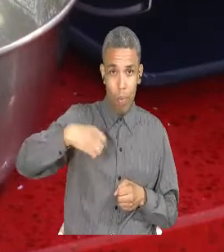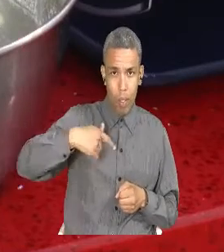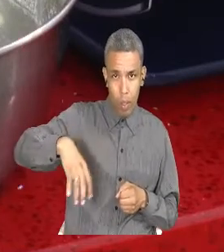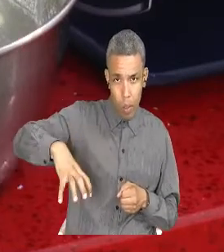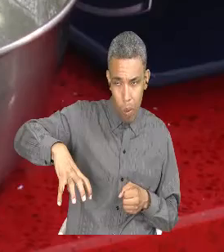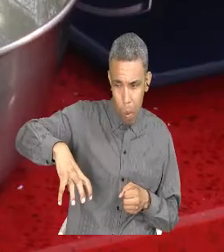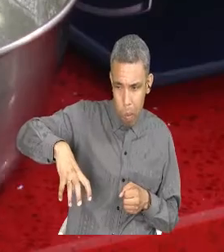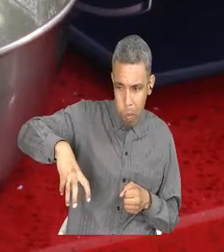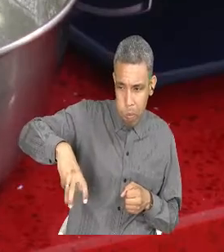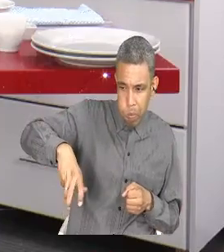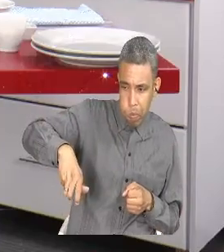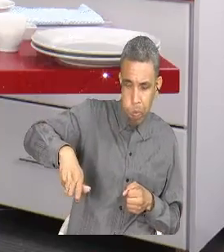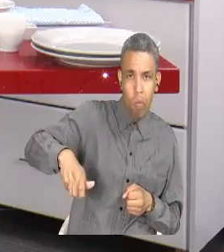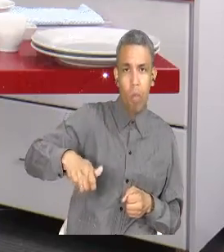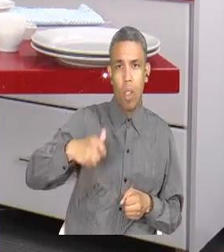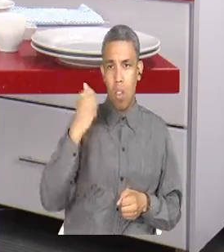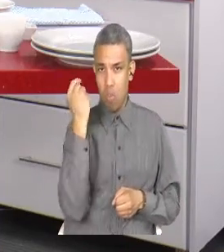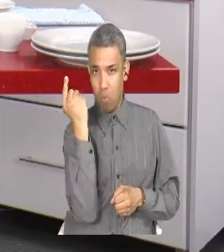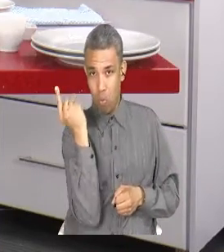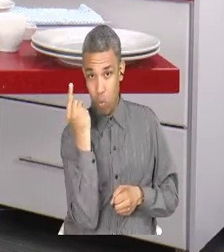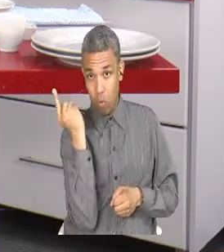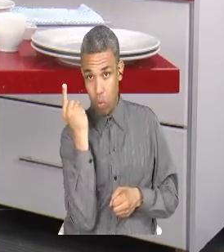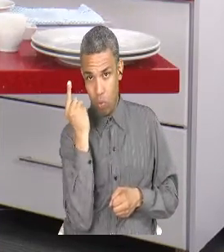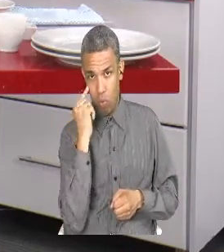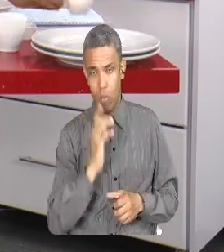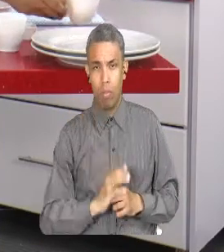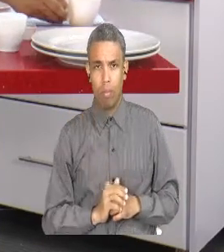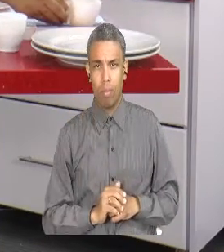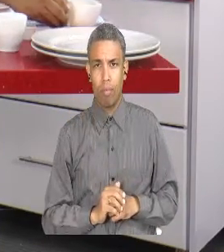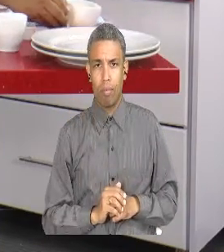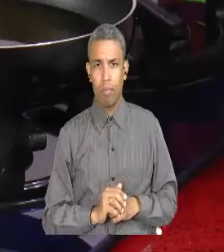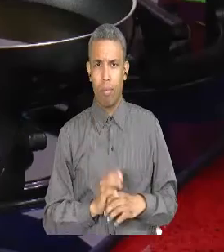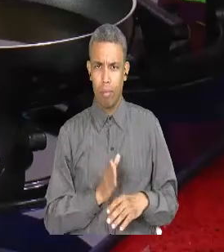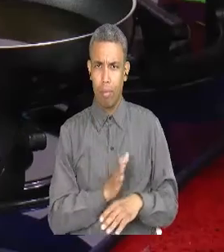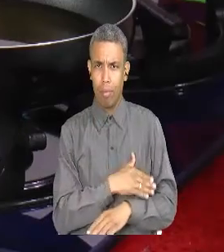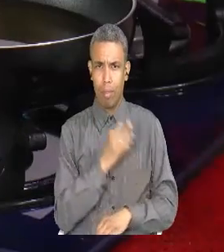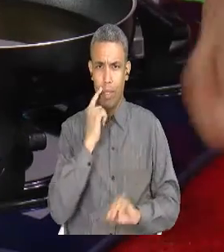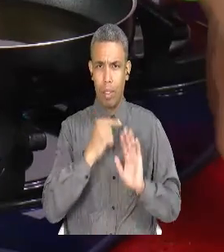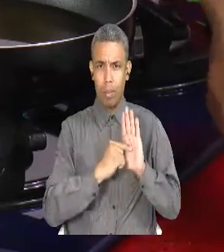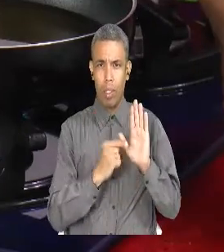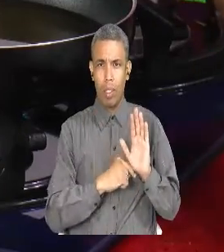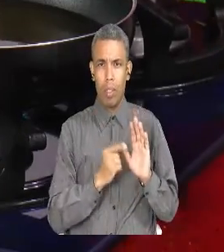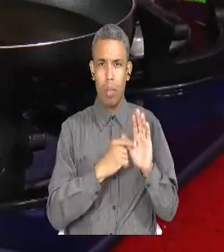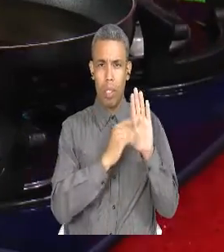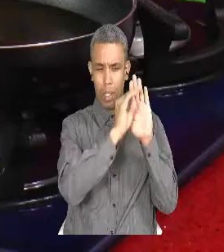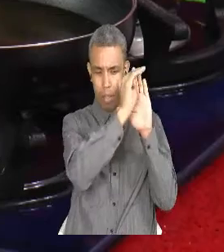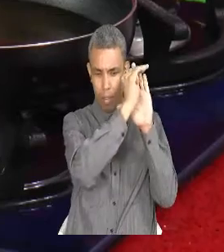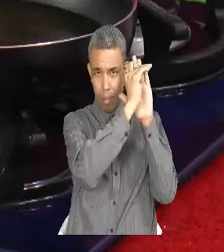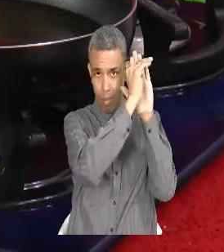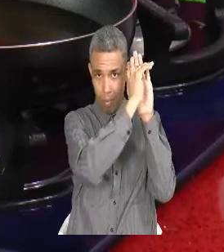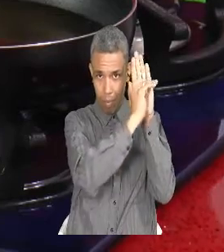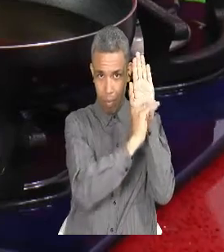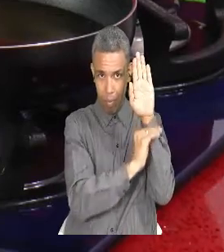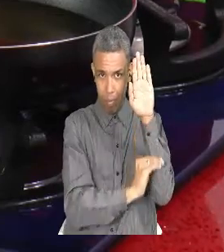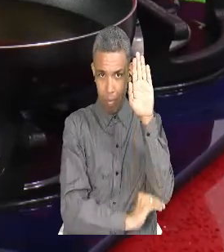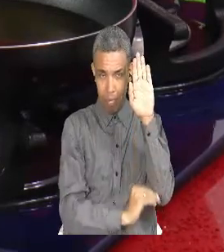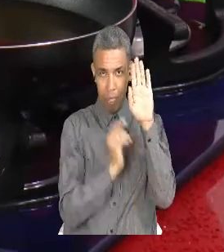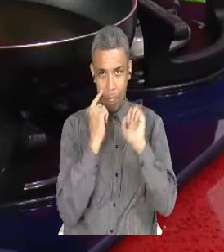Una reducción de jugo de naranja. Ya el recetario dio la cantidad. Con crema de leche.